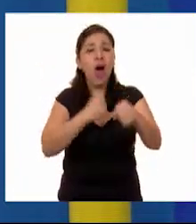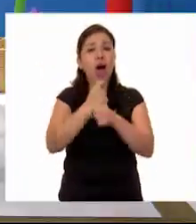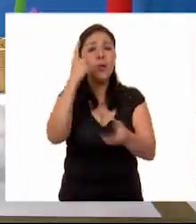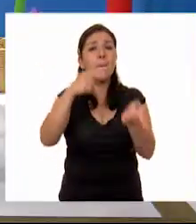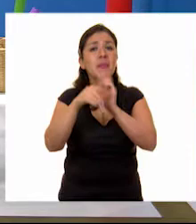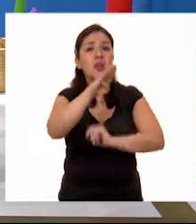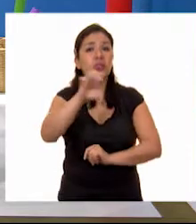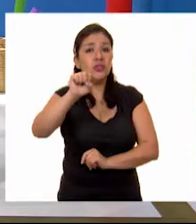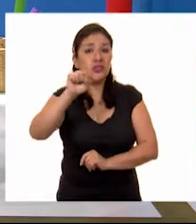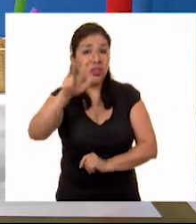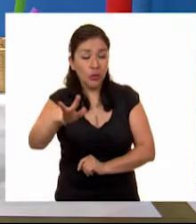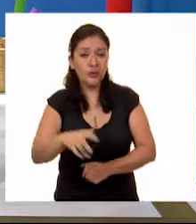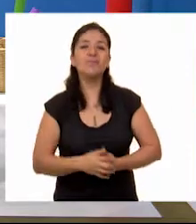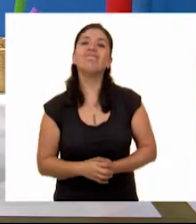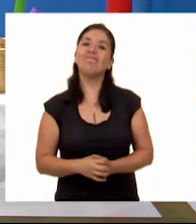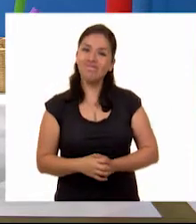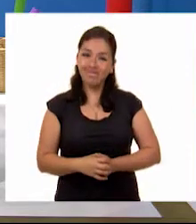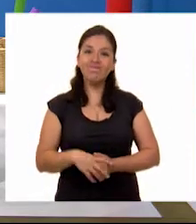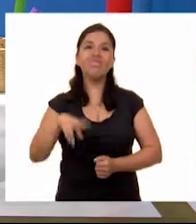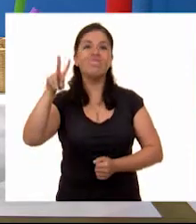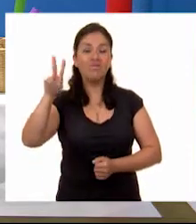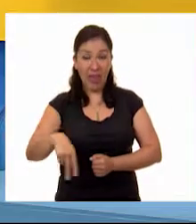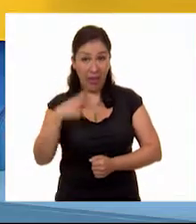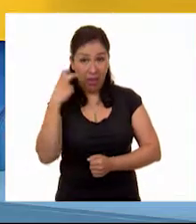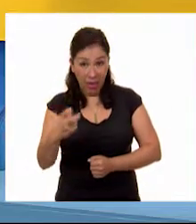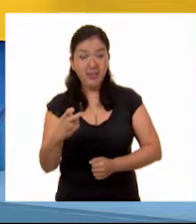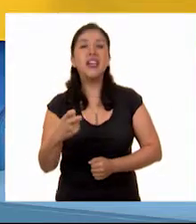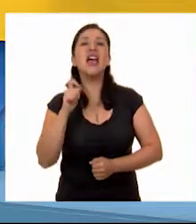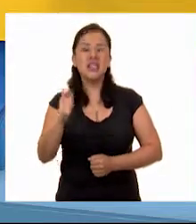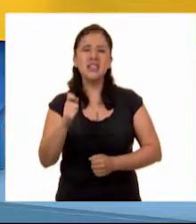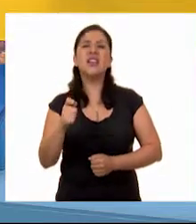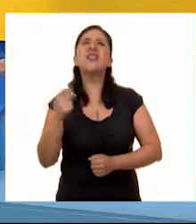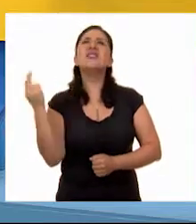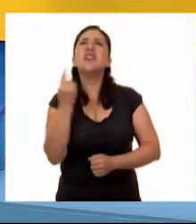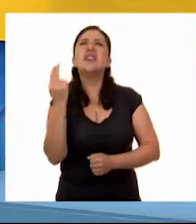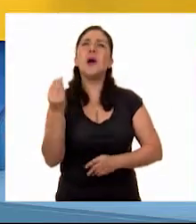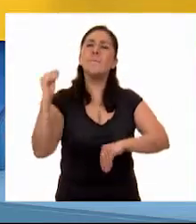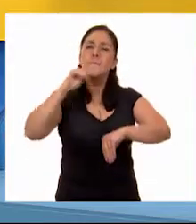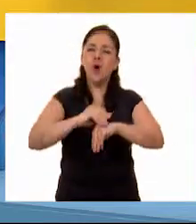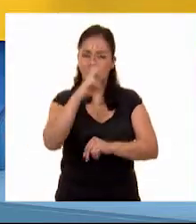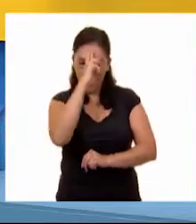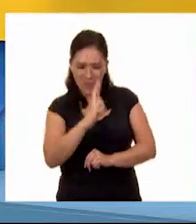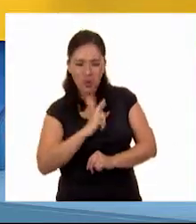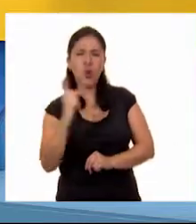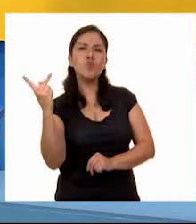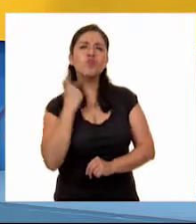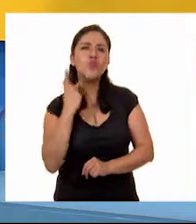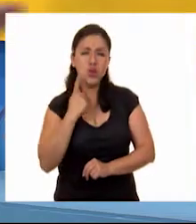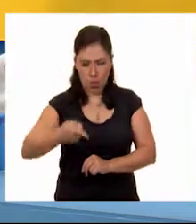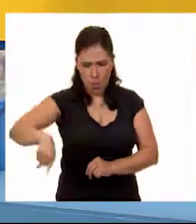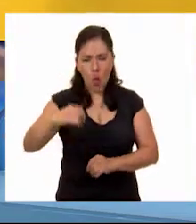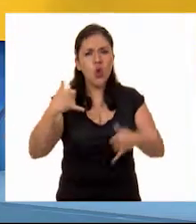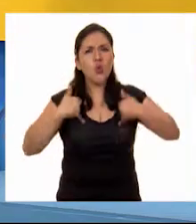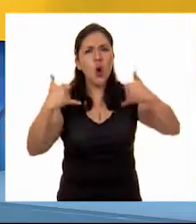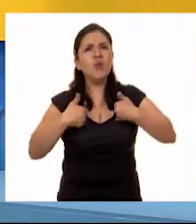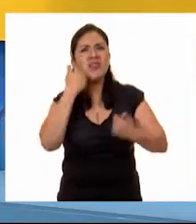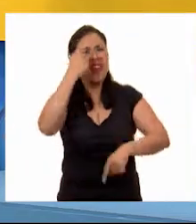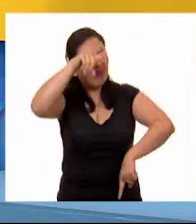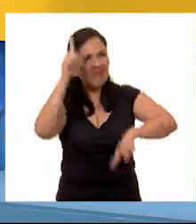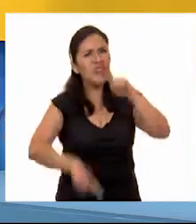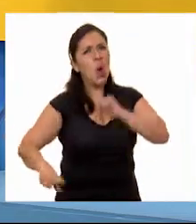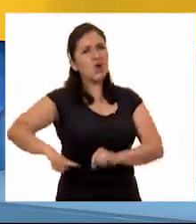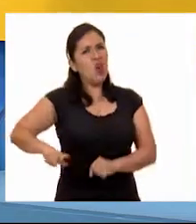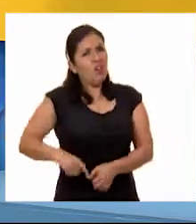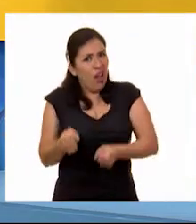1968. Así es. Este movimiento tenía demandas más bien políticas. Los jóvenes querían el fin del autoritarismo,